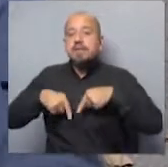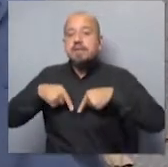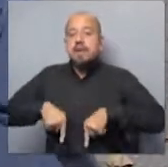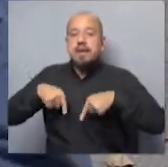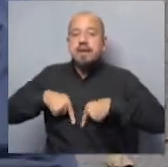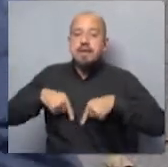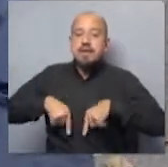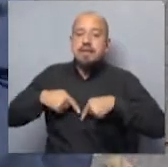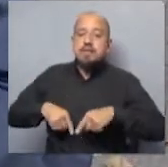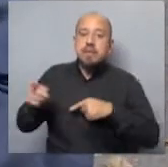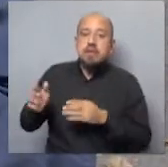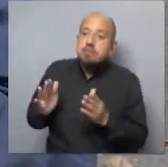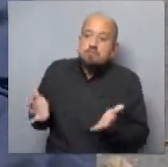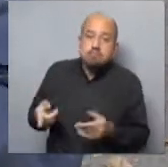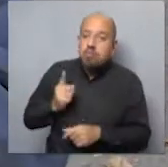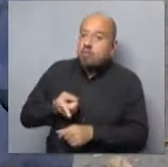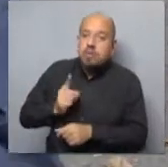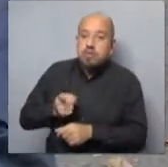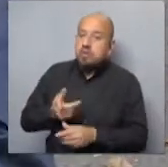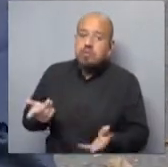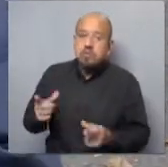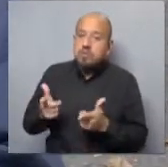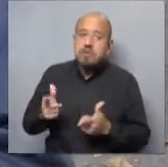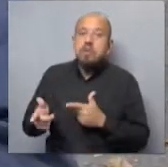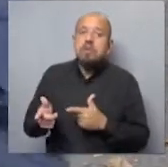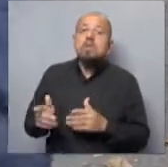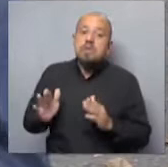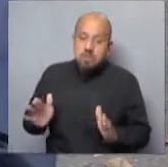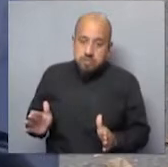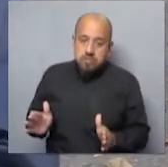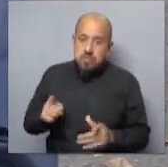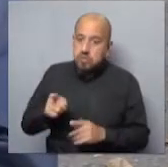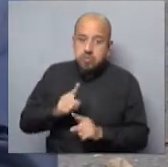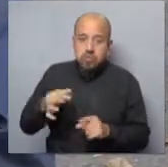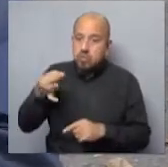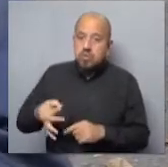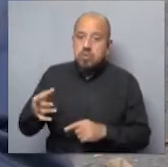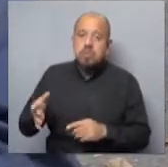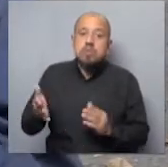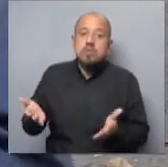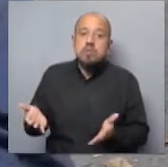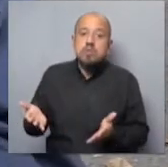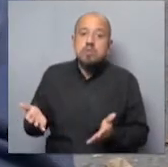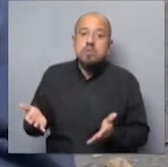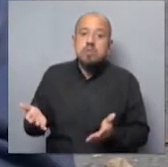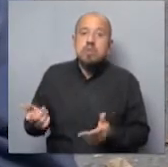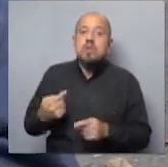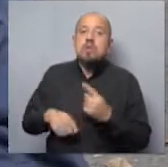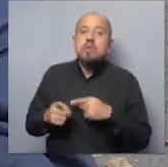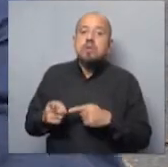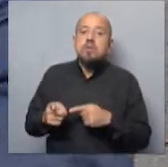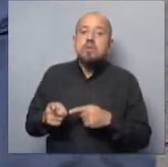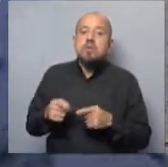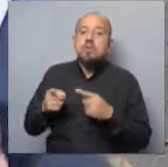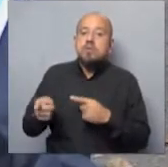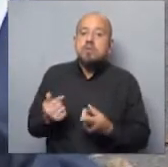tienen por qué, no tienen obligación de darnos. Bueno, si ellos no cumplen, vamos a tratar de que de alguna forma